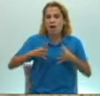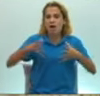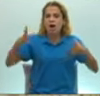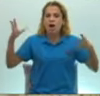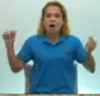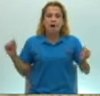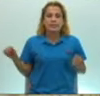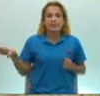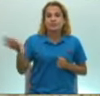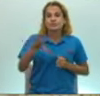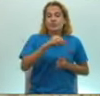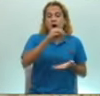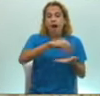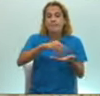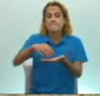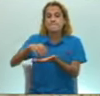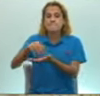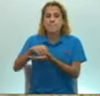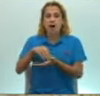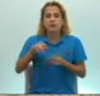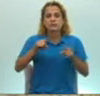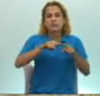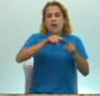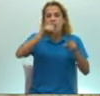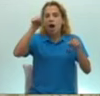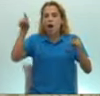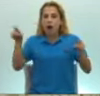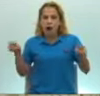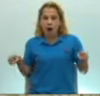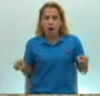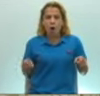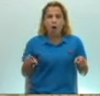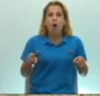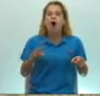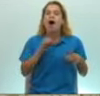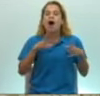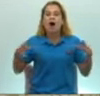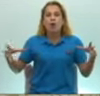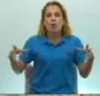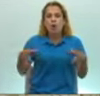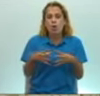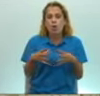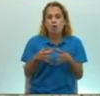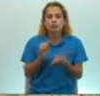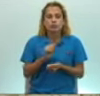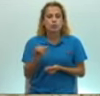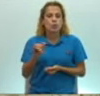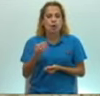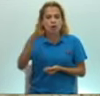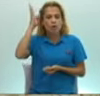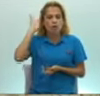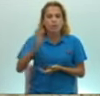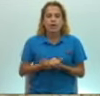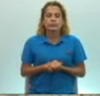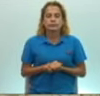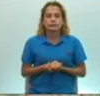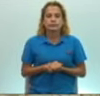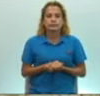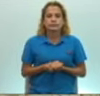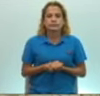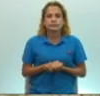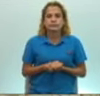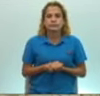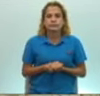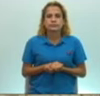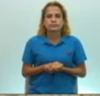el poder de Roma había sido tan grande y en todas partes habían puentes, arcos y acueductos y templos como los de